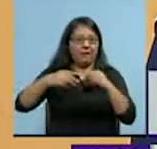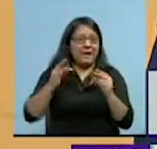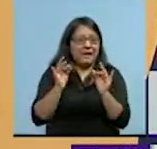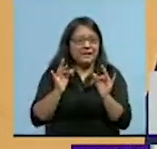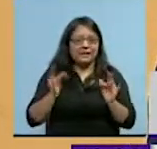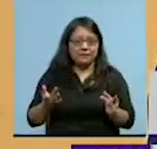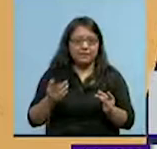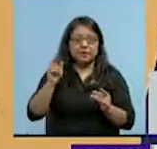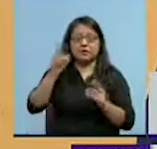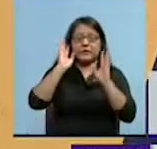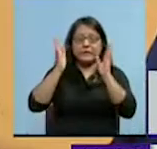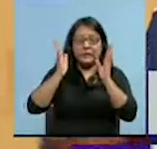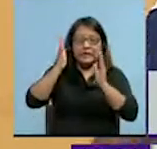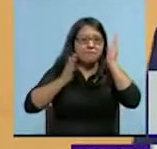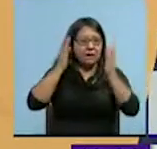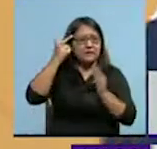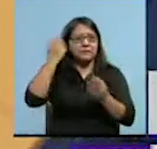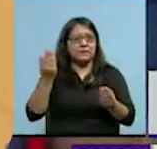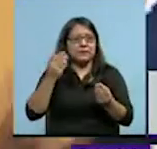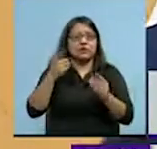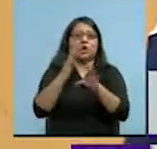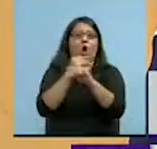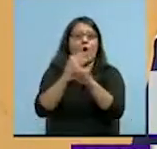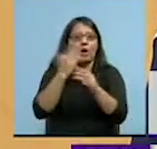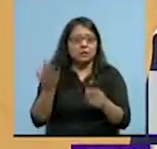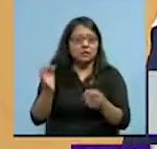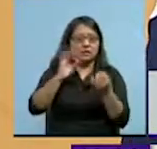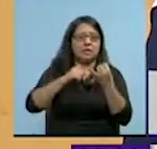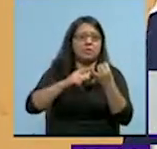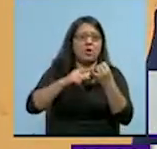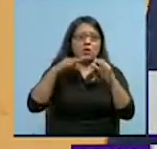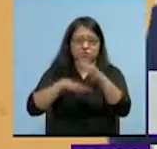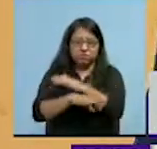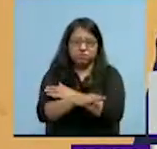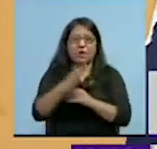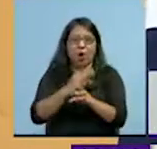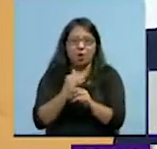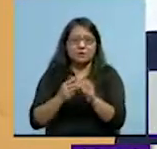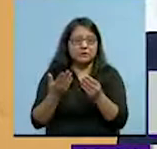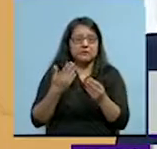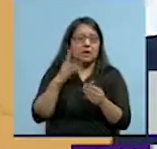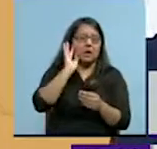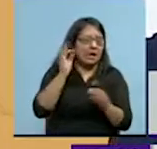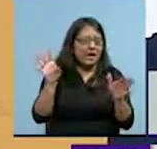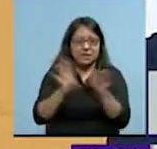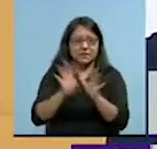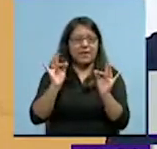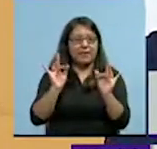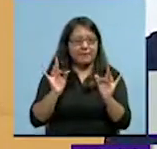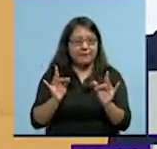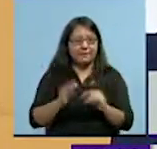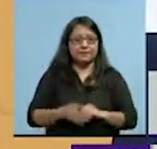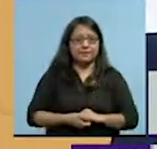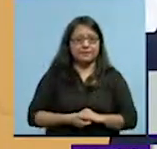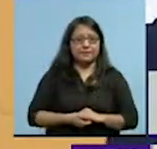imagínate si no costaba tienes que tomarte un subte y ten colectivo la vida un hombre la digamos así que éste